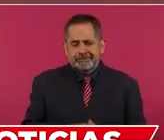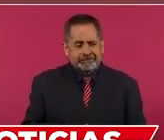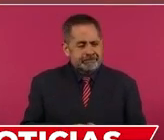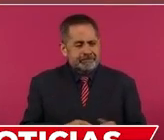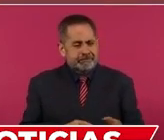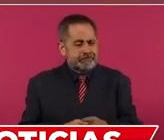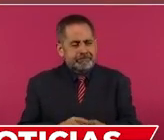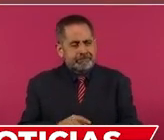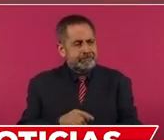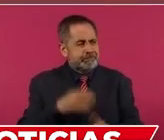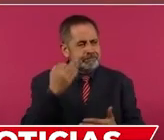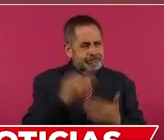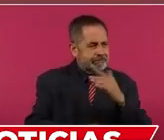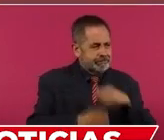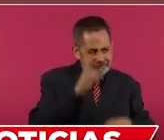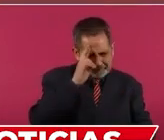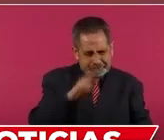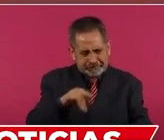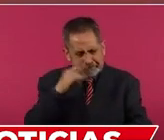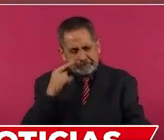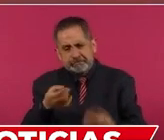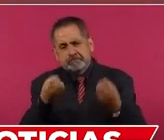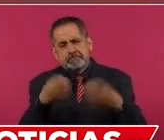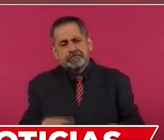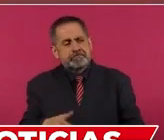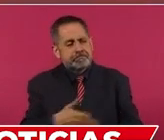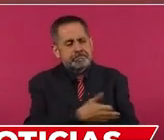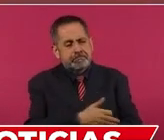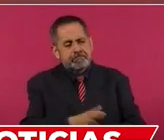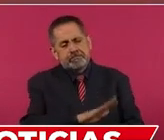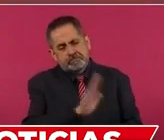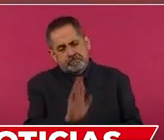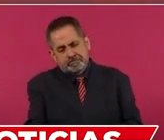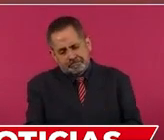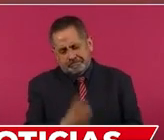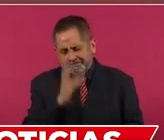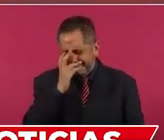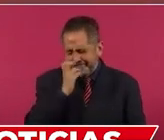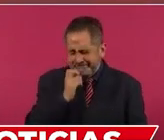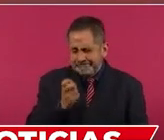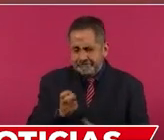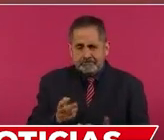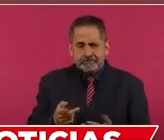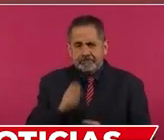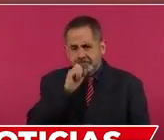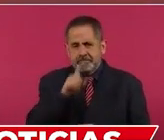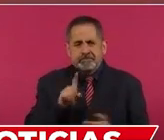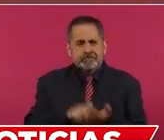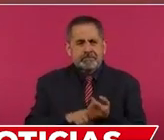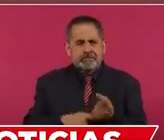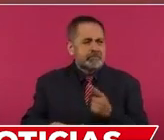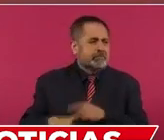jueves, el gobierno mexicano reconoció que los trabajos para sacar a los obreros se extenderán de 6 a 11 meses.